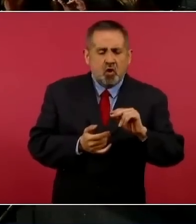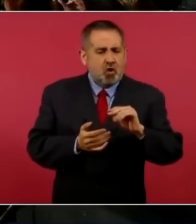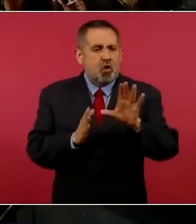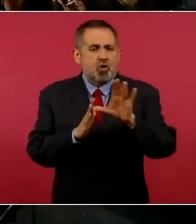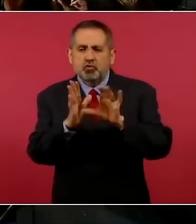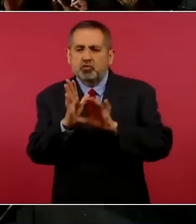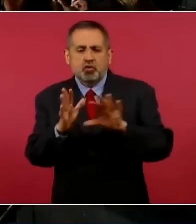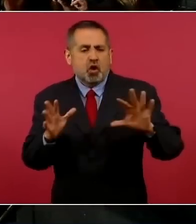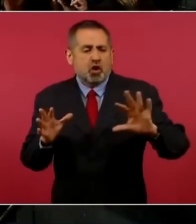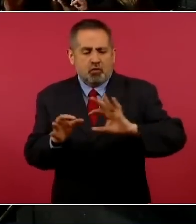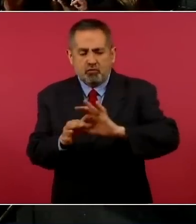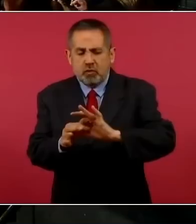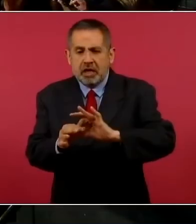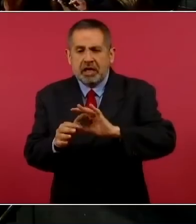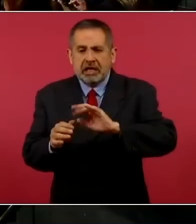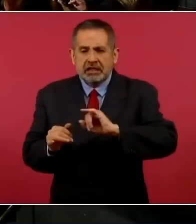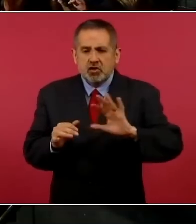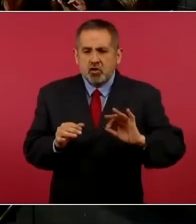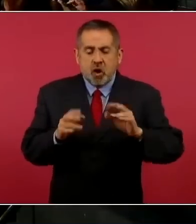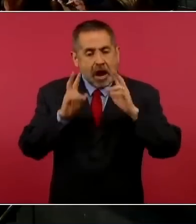no.